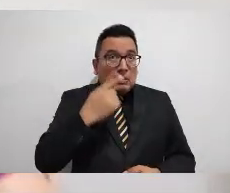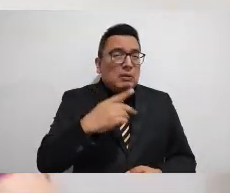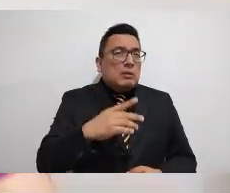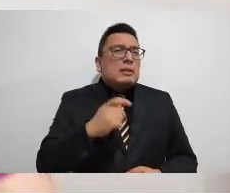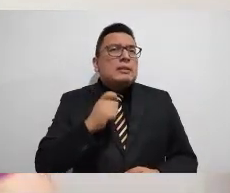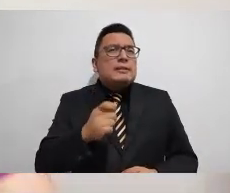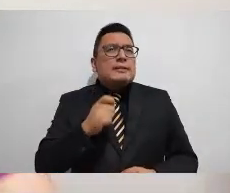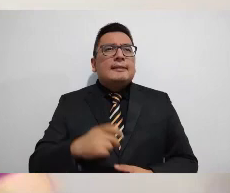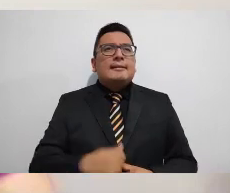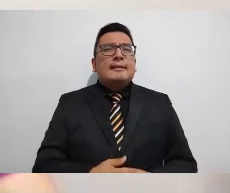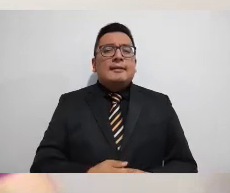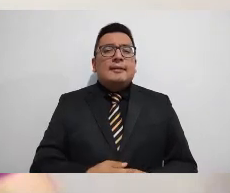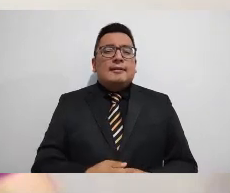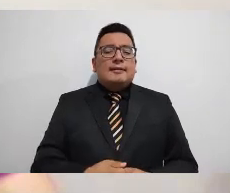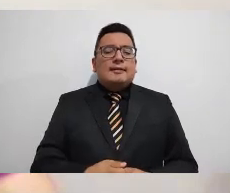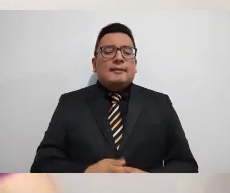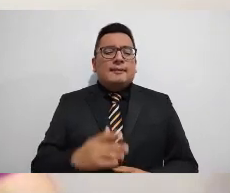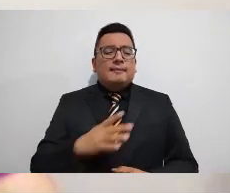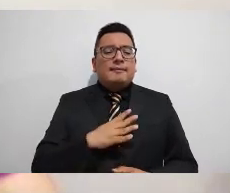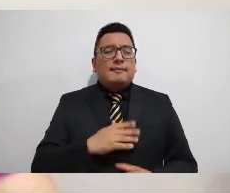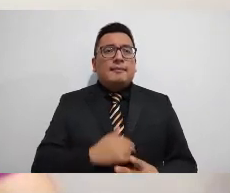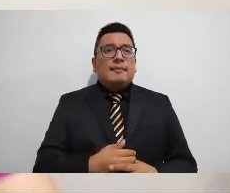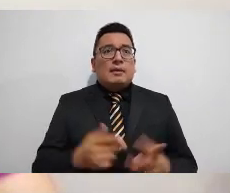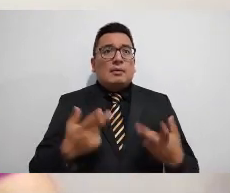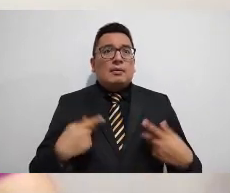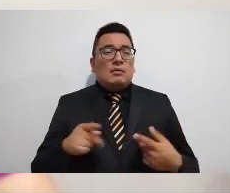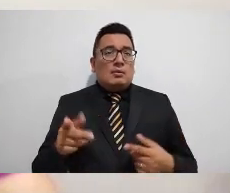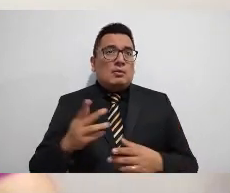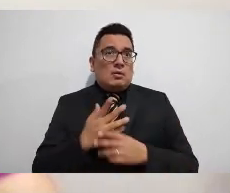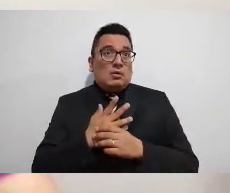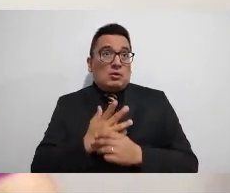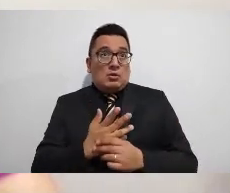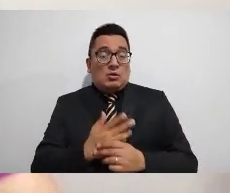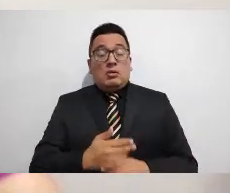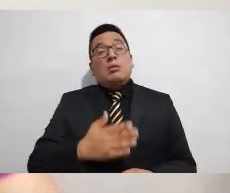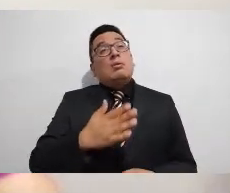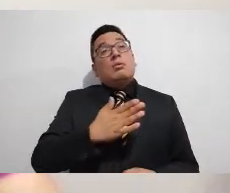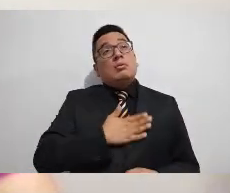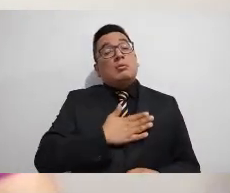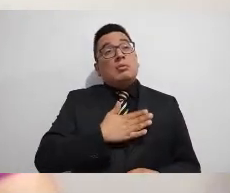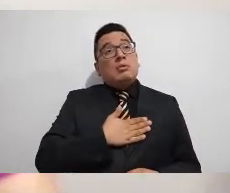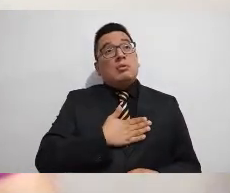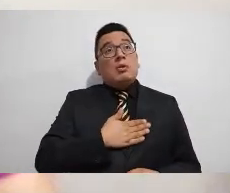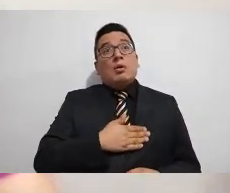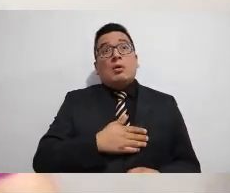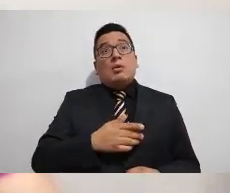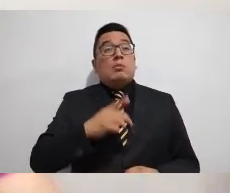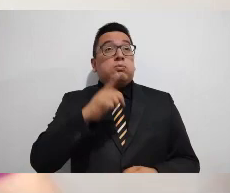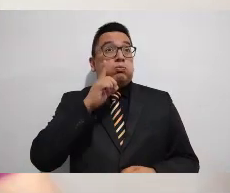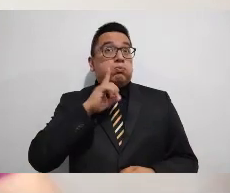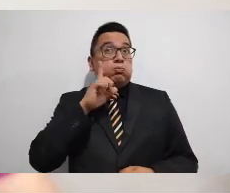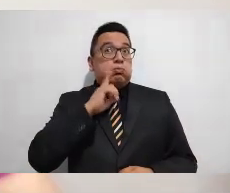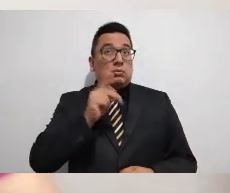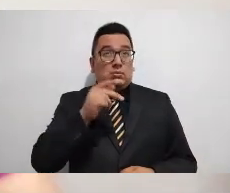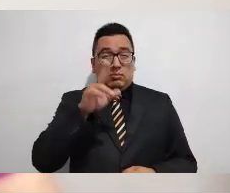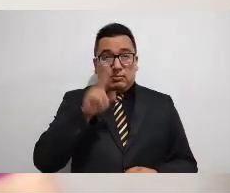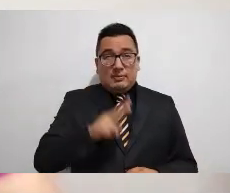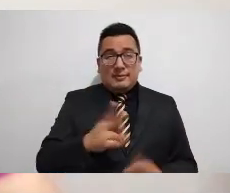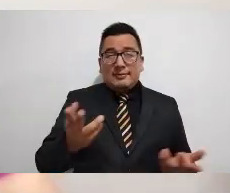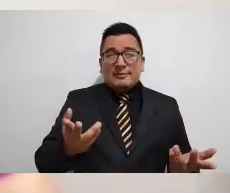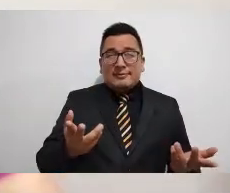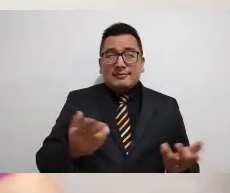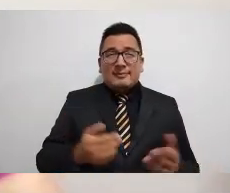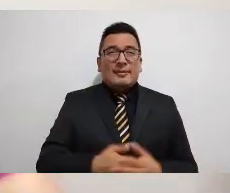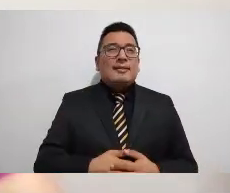la población que se identificaba como, o se autoadscribía o se identificaba como trans, es quien dio la